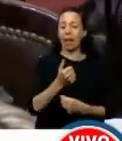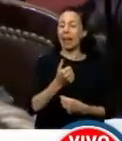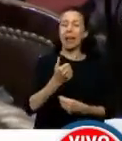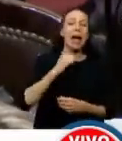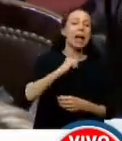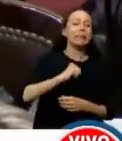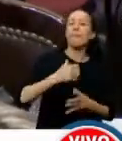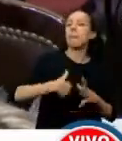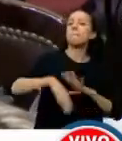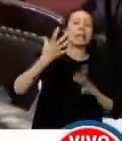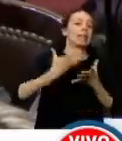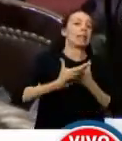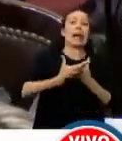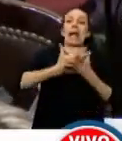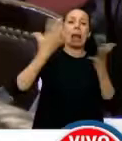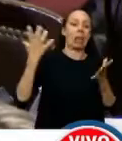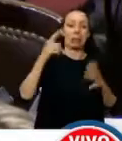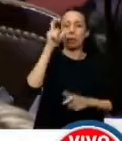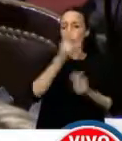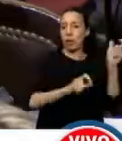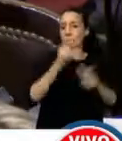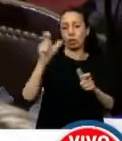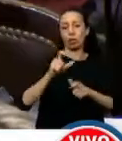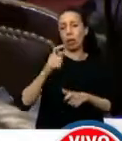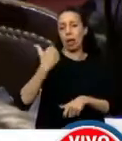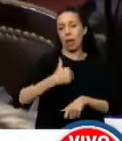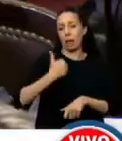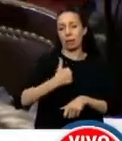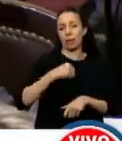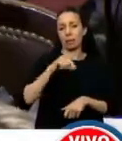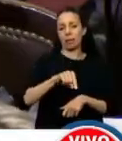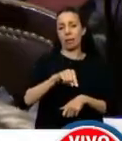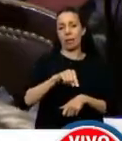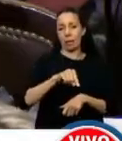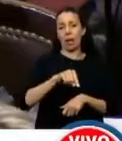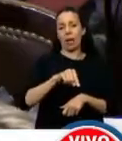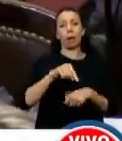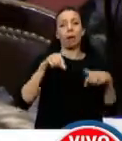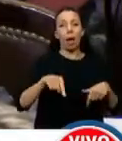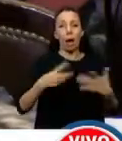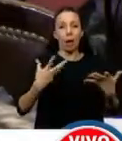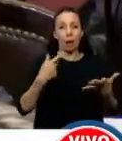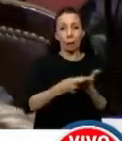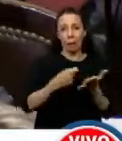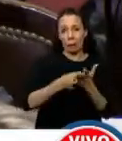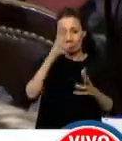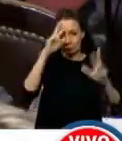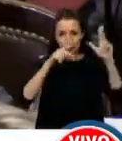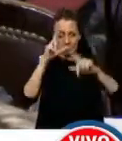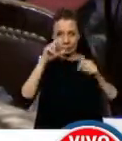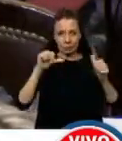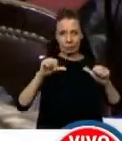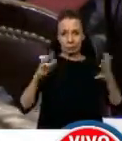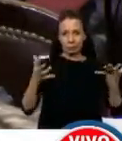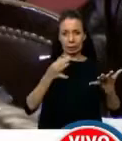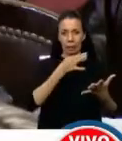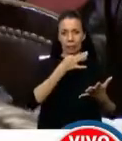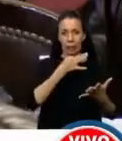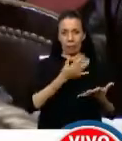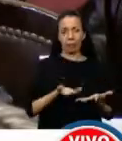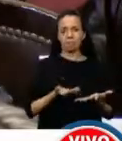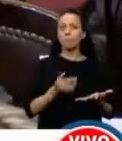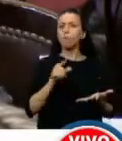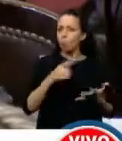puntos en común para poder salir todos y todas juntos a transformar la realidad de las Argentinas, que en definitiva el objetivo central que